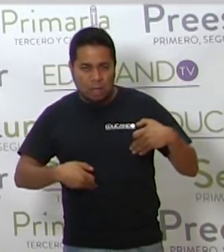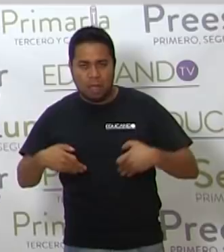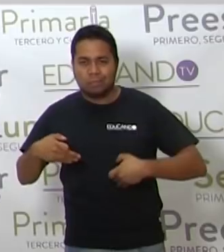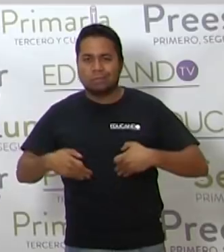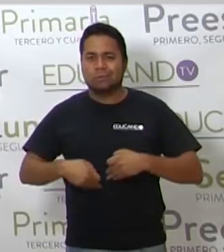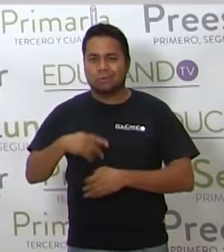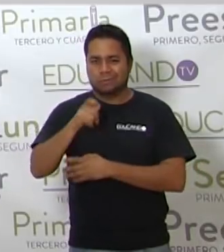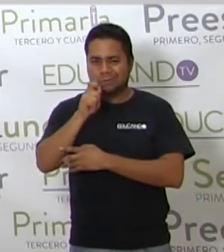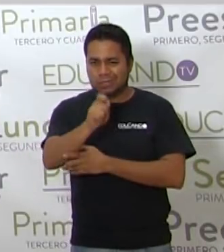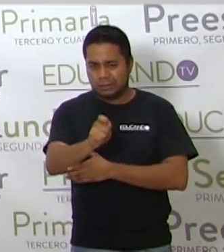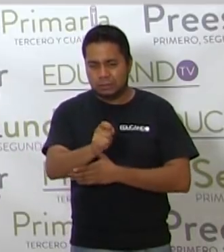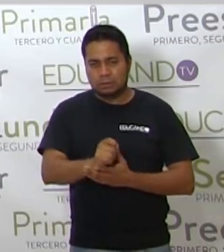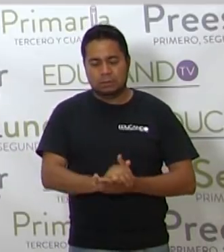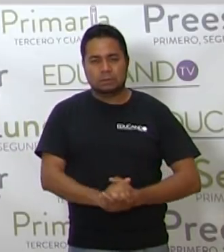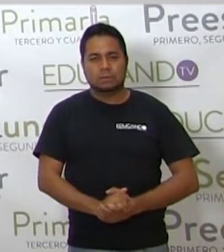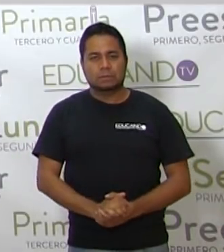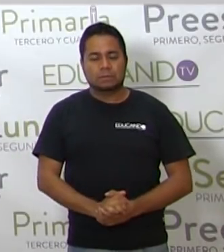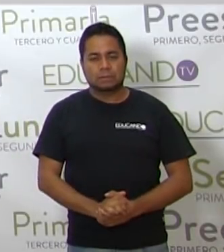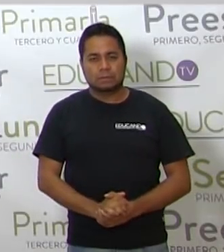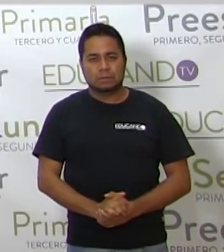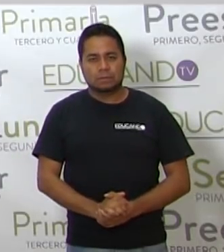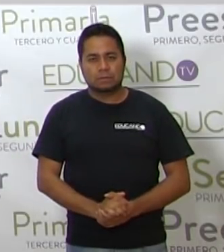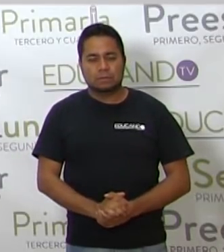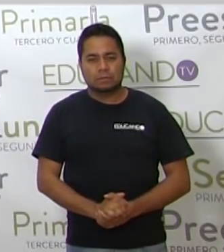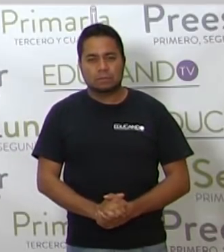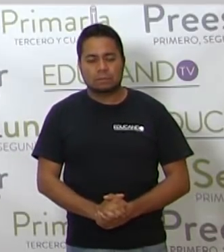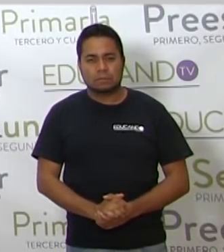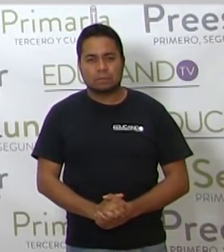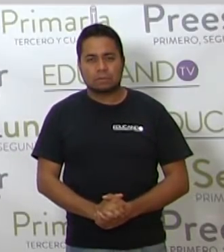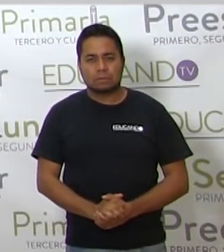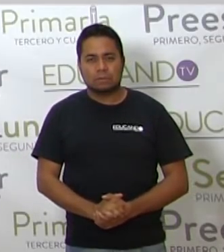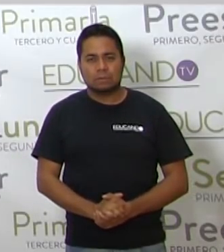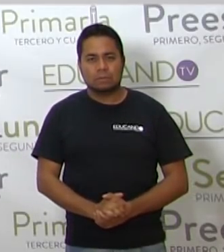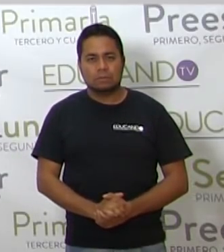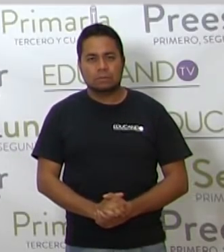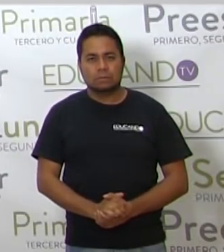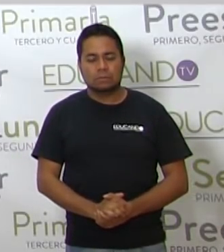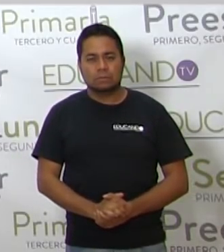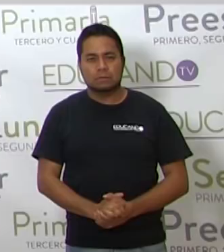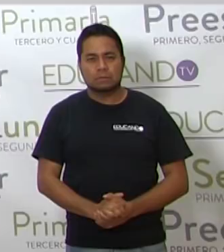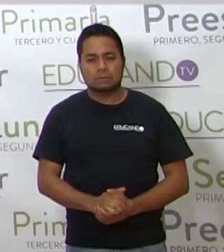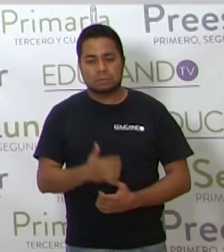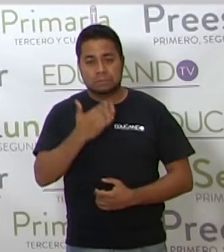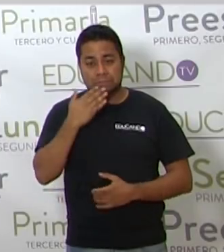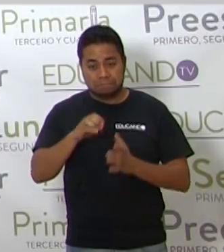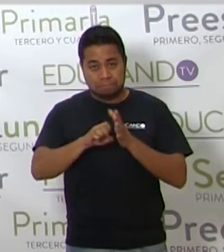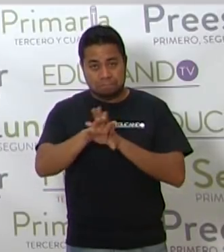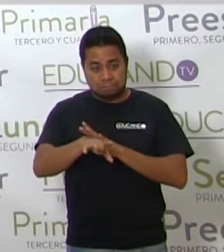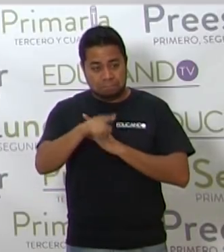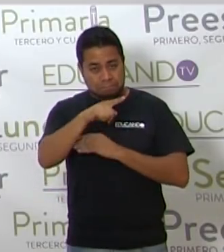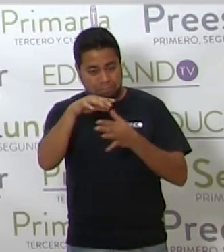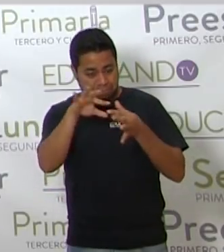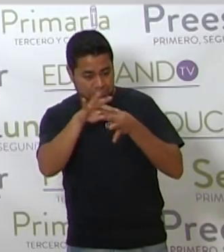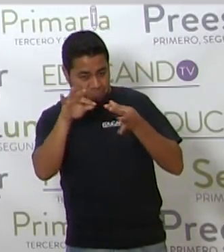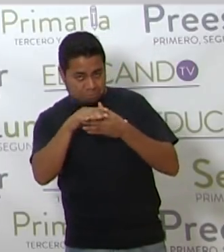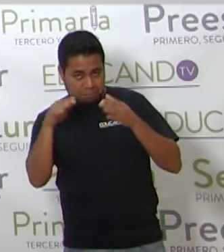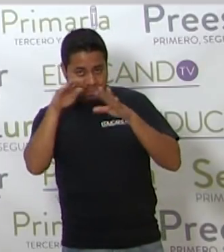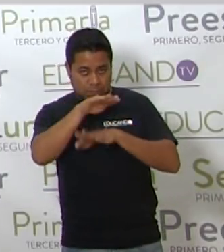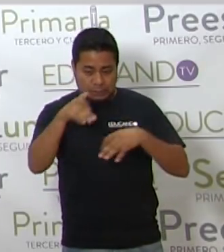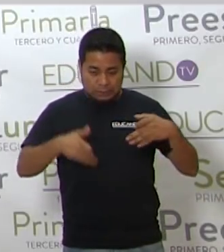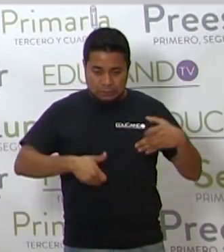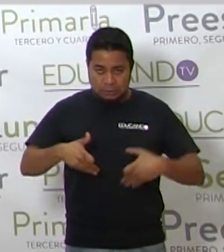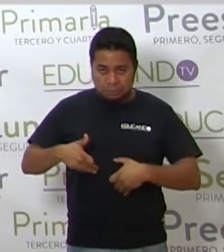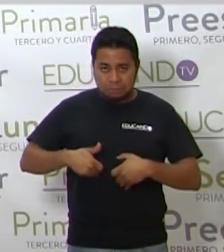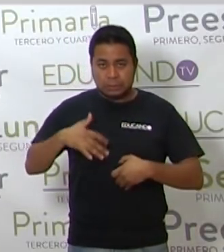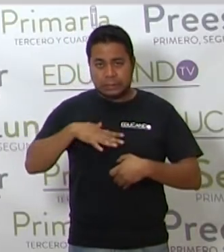de teatro. Bien. Cuando hablamos de una obra de teatro, nos referimos a dos